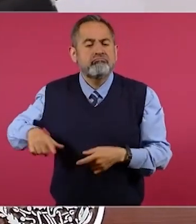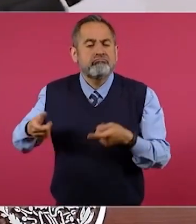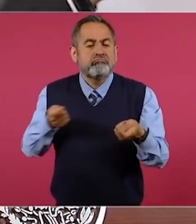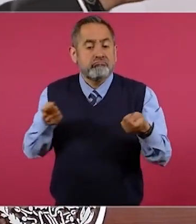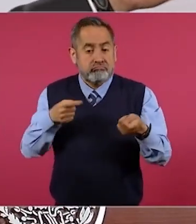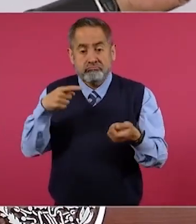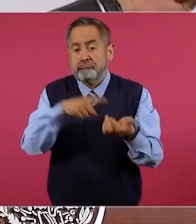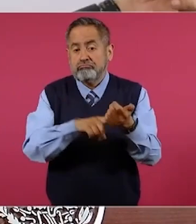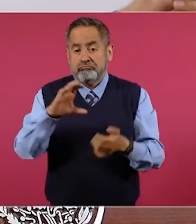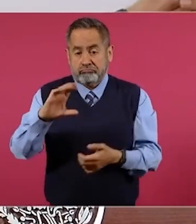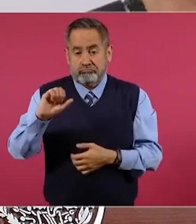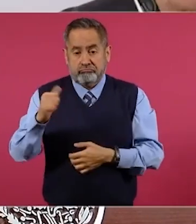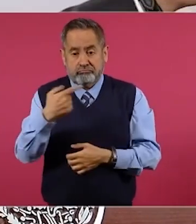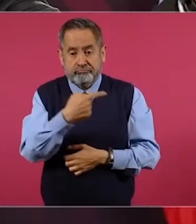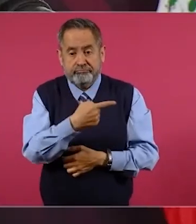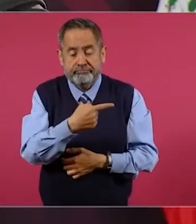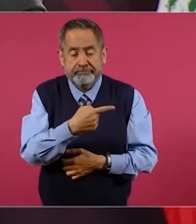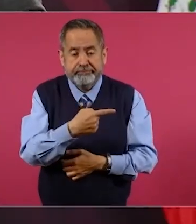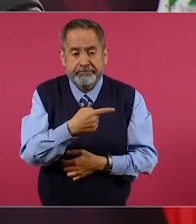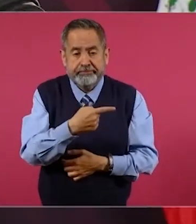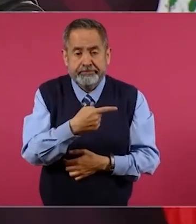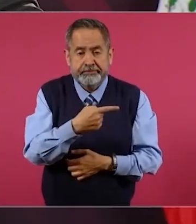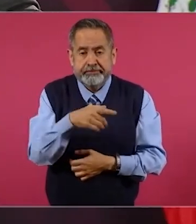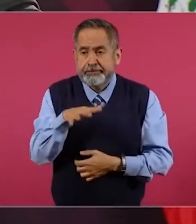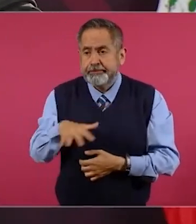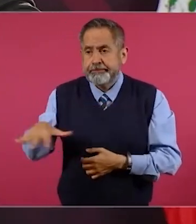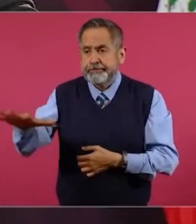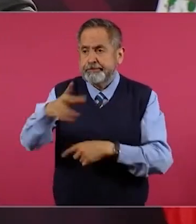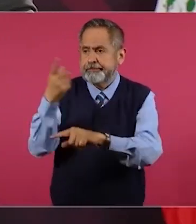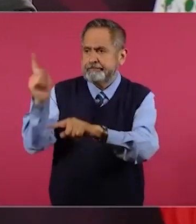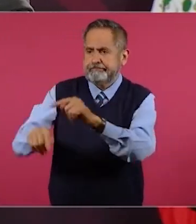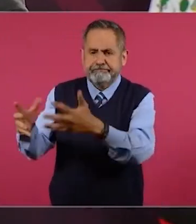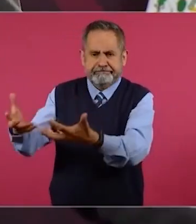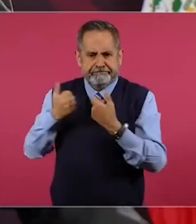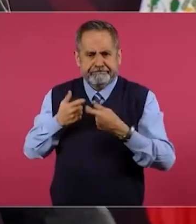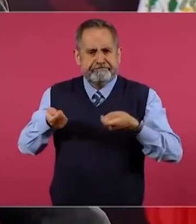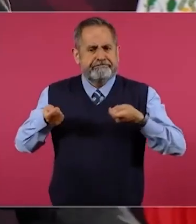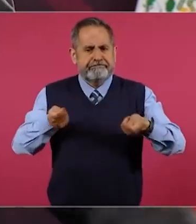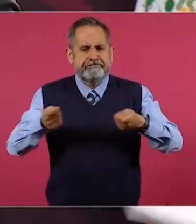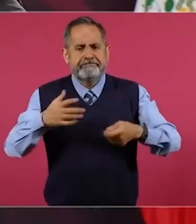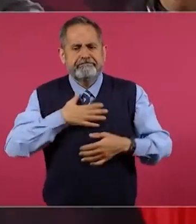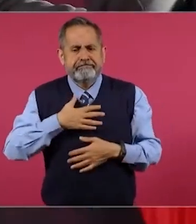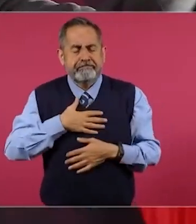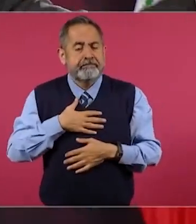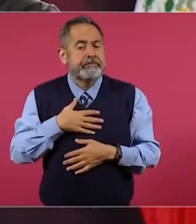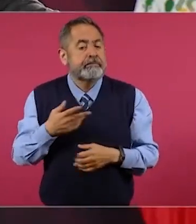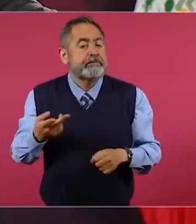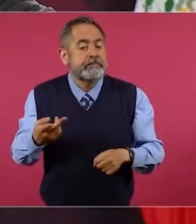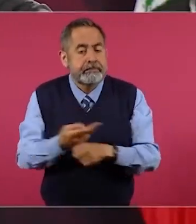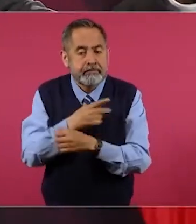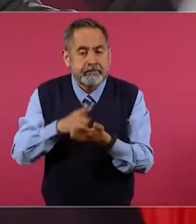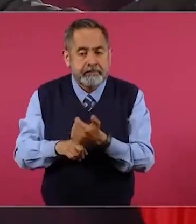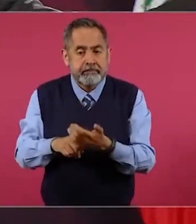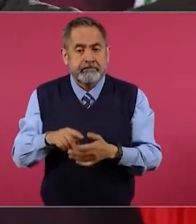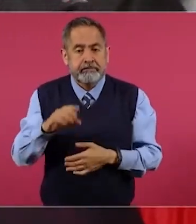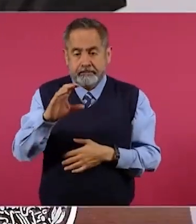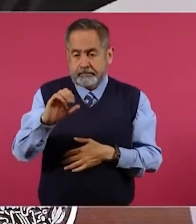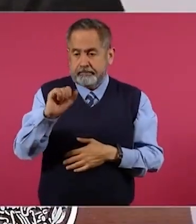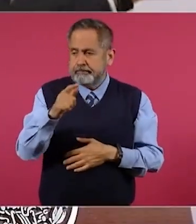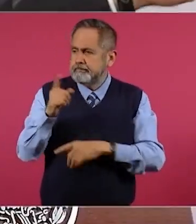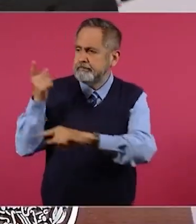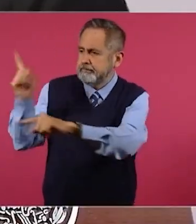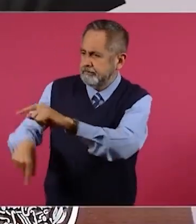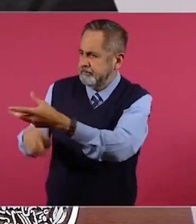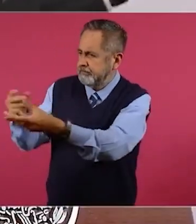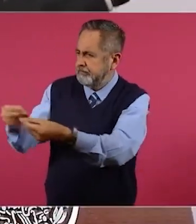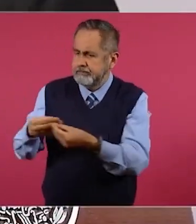que aún tienen un margen de protección ante este incremento. No nos afecta tanto porque nuestras finanzas están muy fuertes. Por supuesto, somos vecinos de Estados